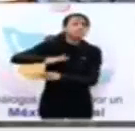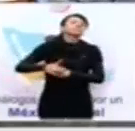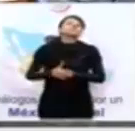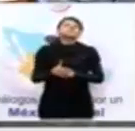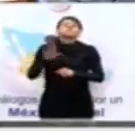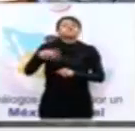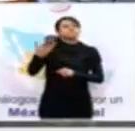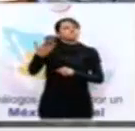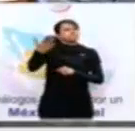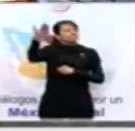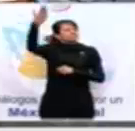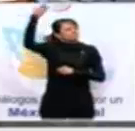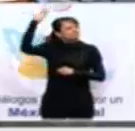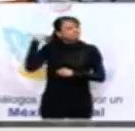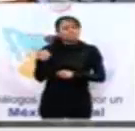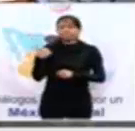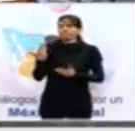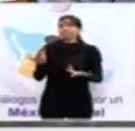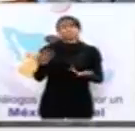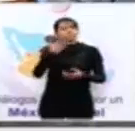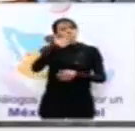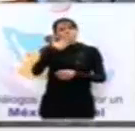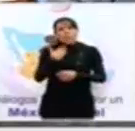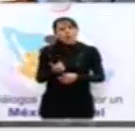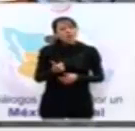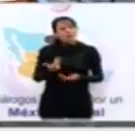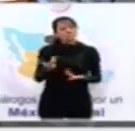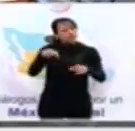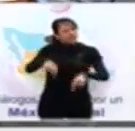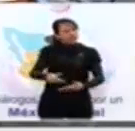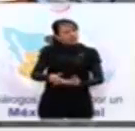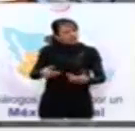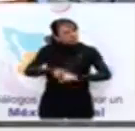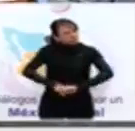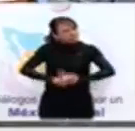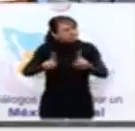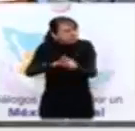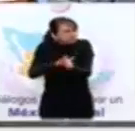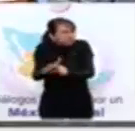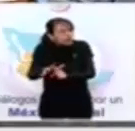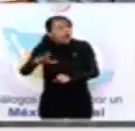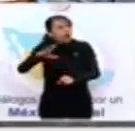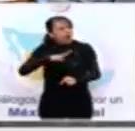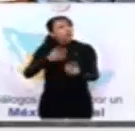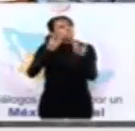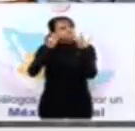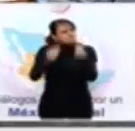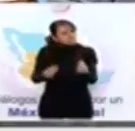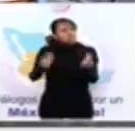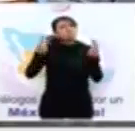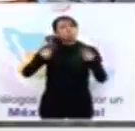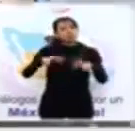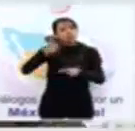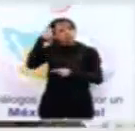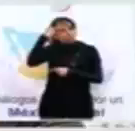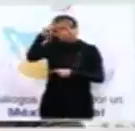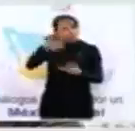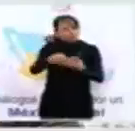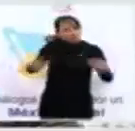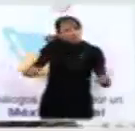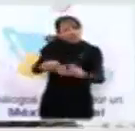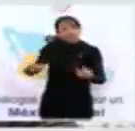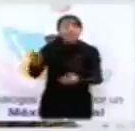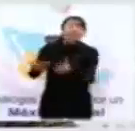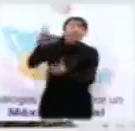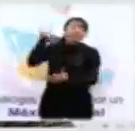tantos propietarios de la tierra y tanta población rural como la que existe actualmente ahora, ¿sí? En 1910, hace un